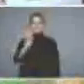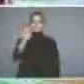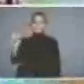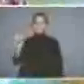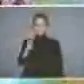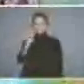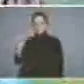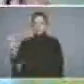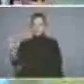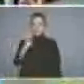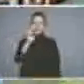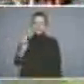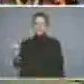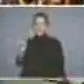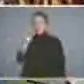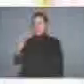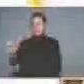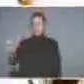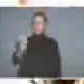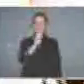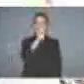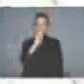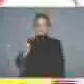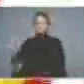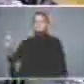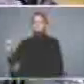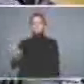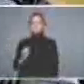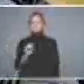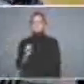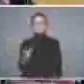para, pa, pa, pa.